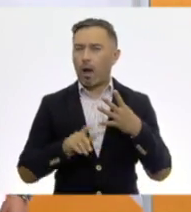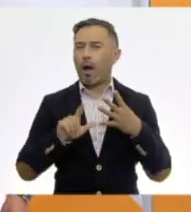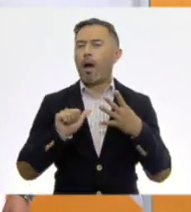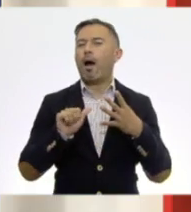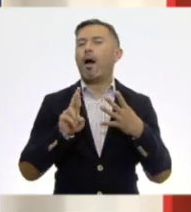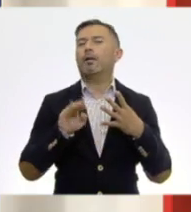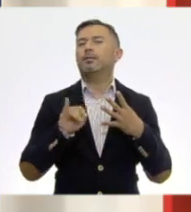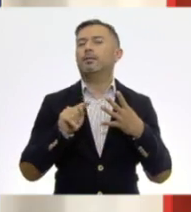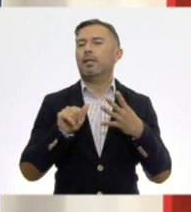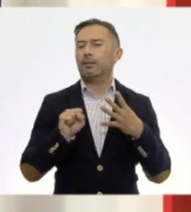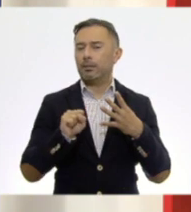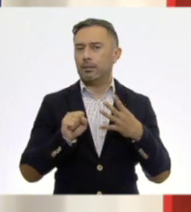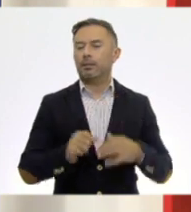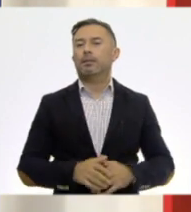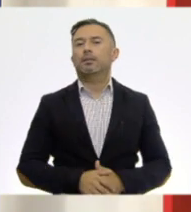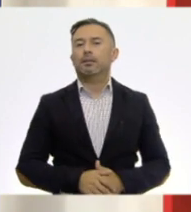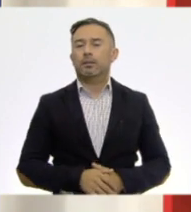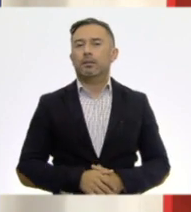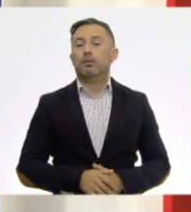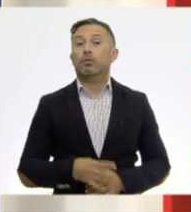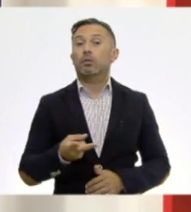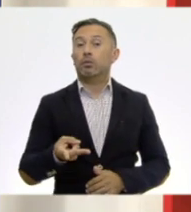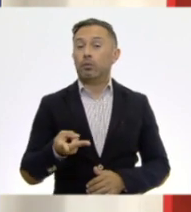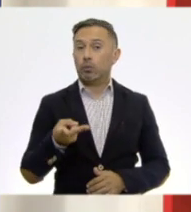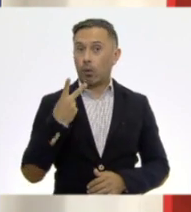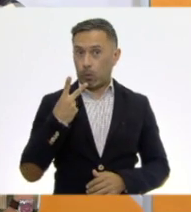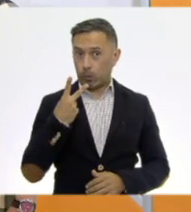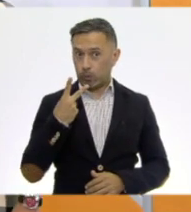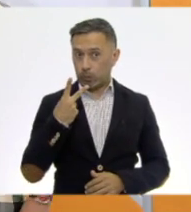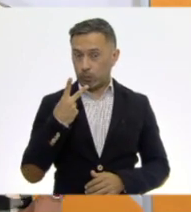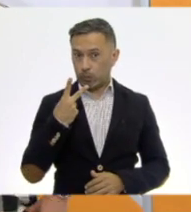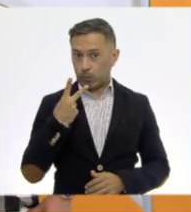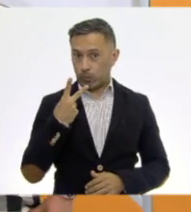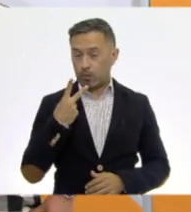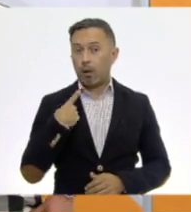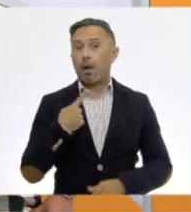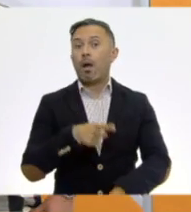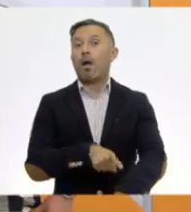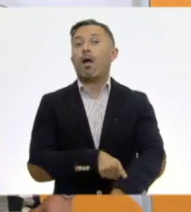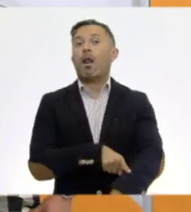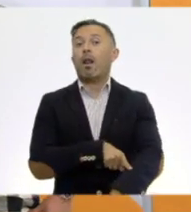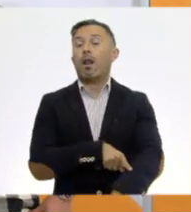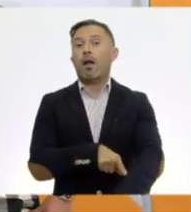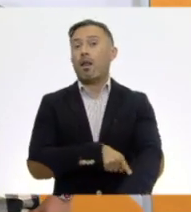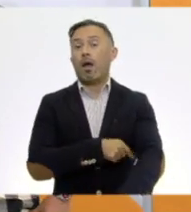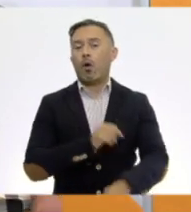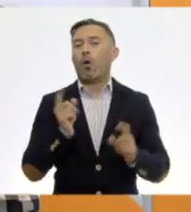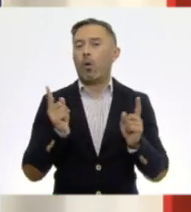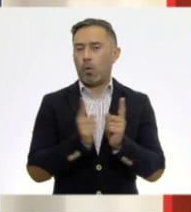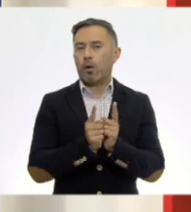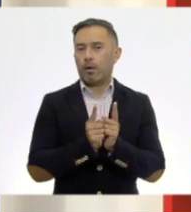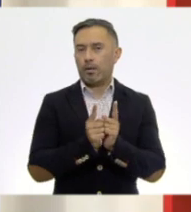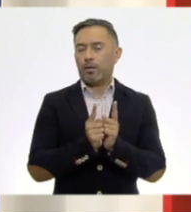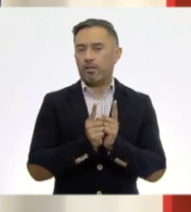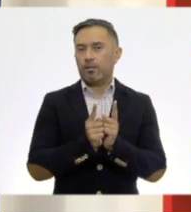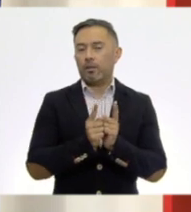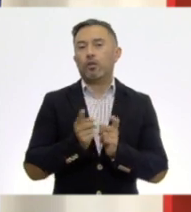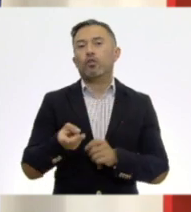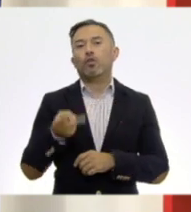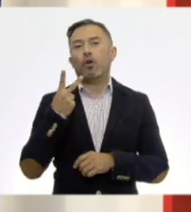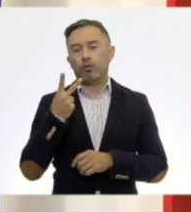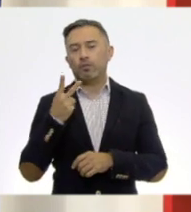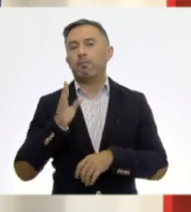característica, cuatro aristas. Dos de longitud corta. Ajá. Y dos de